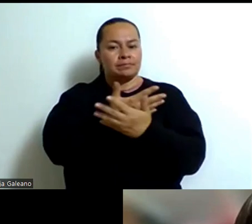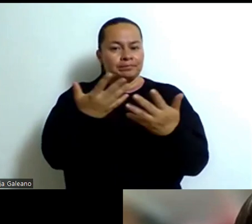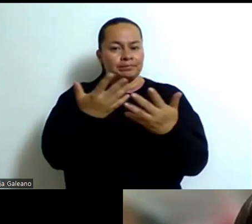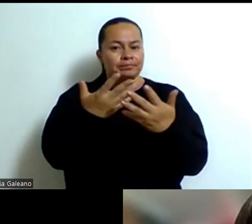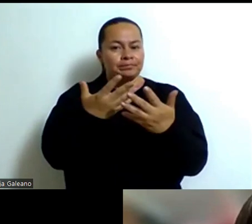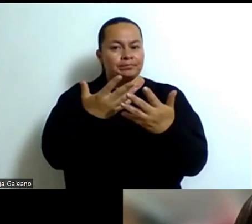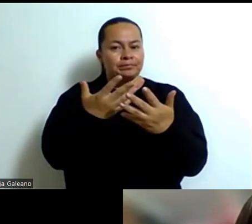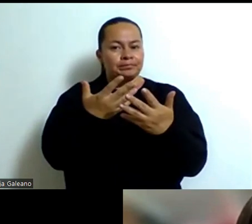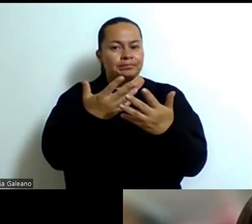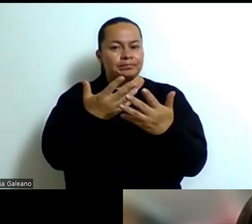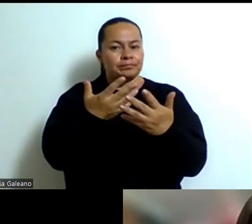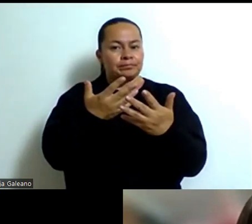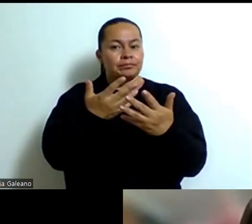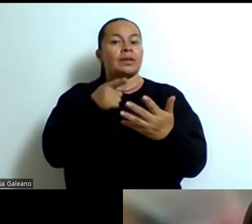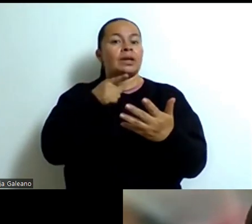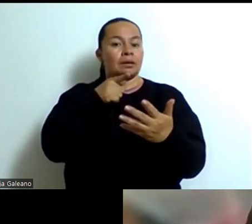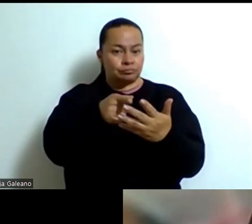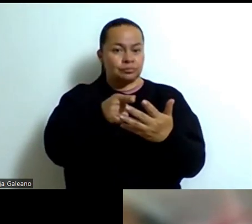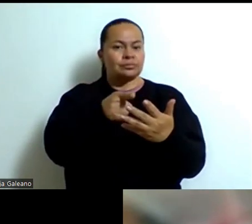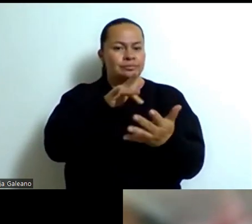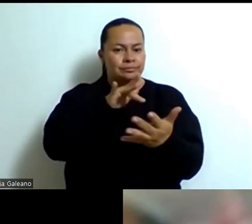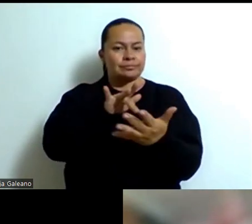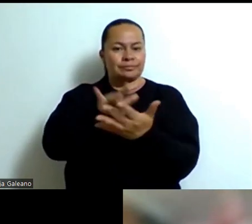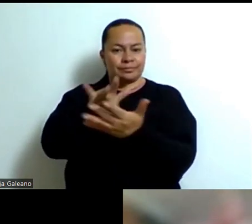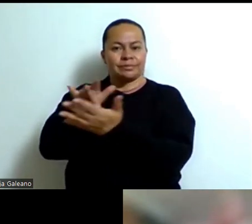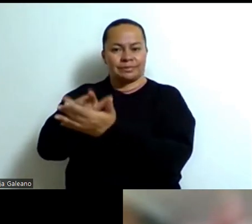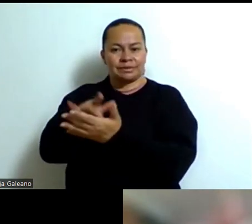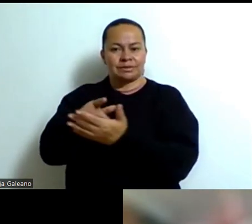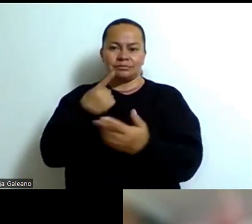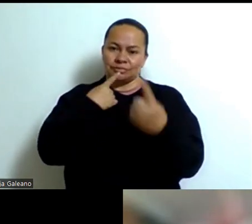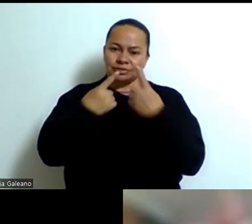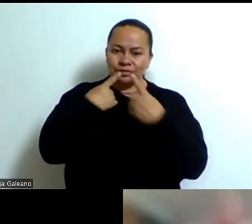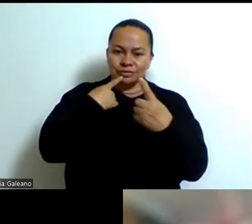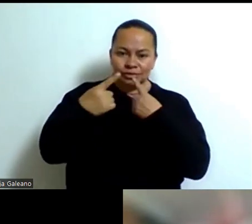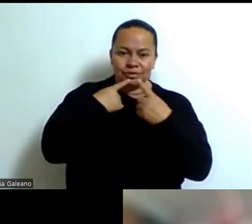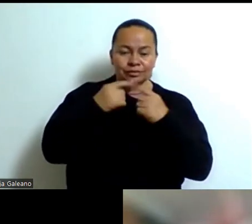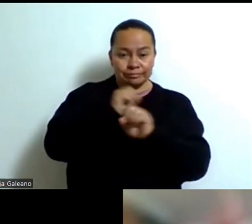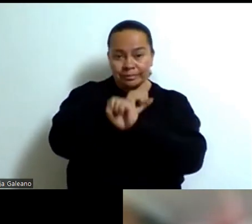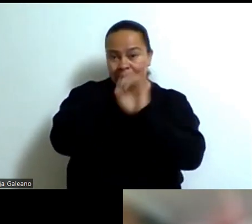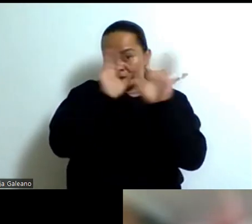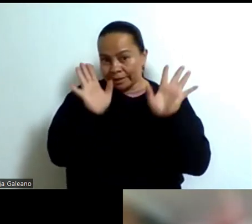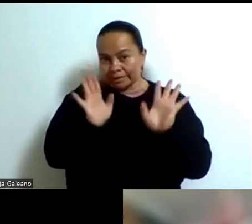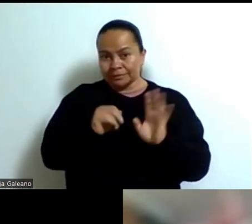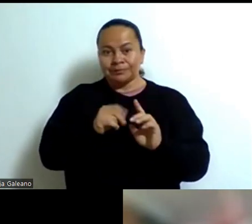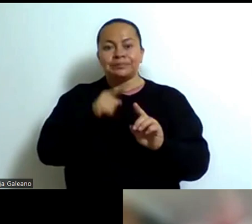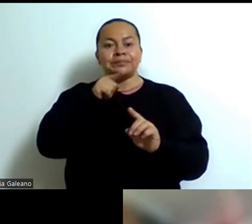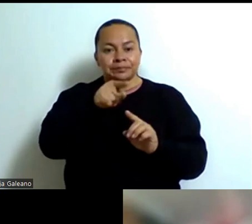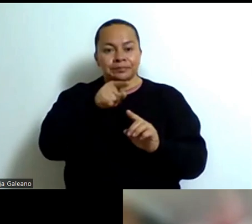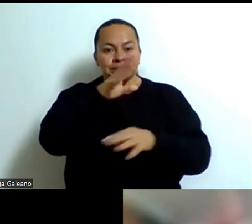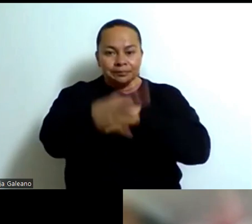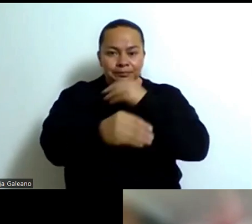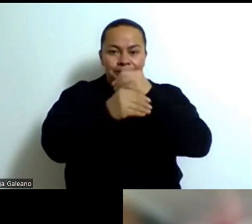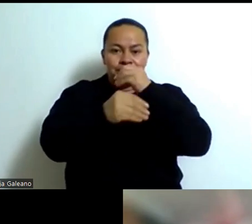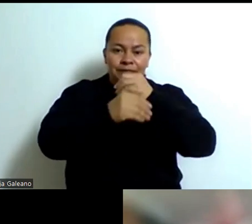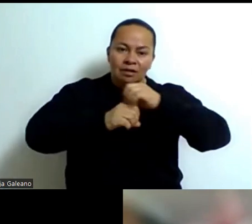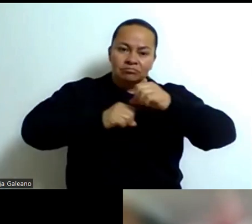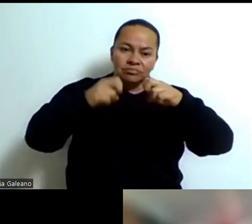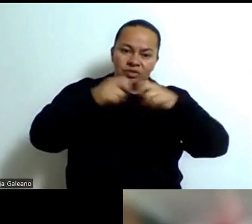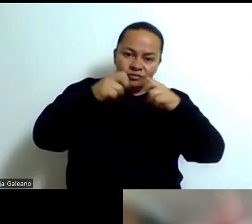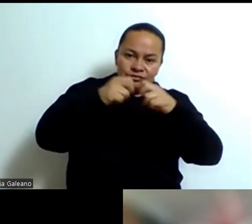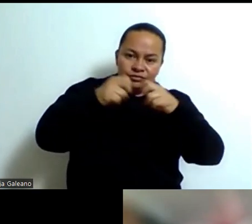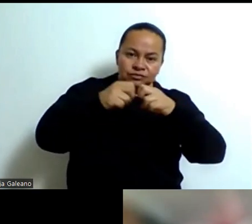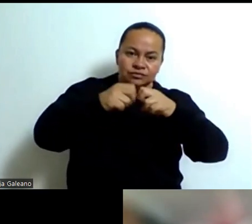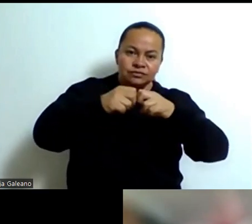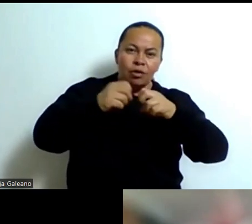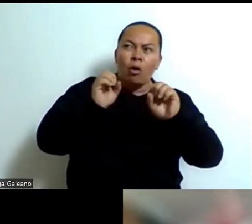eh estamos estamos hablando estamos mencionando Sí y eso es parte de la realidad que vivimos las personas con